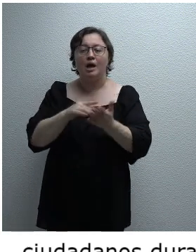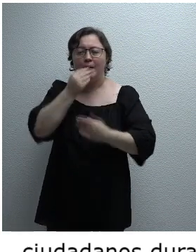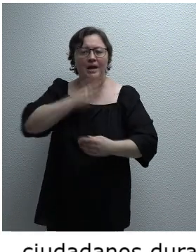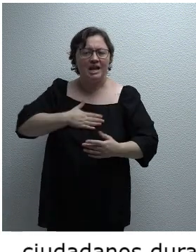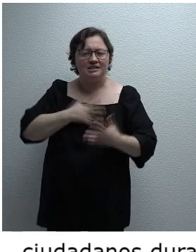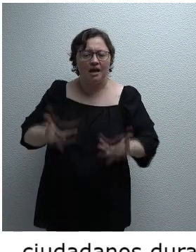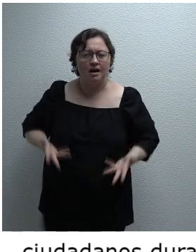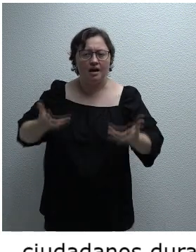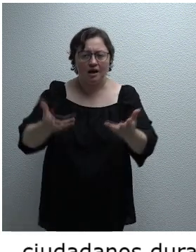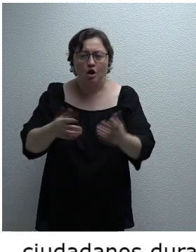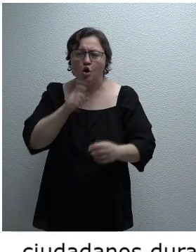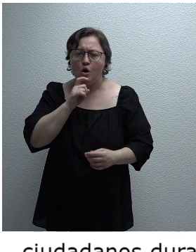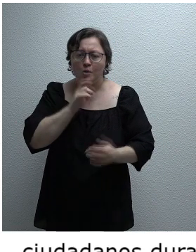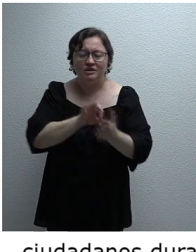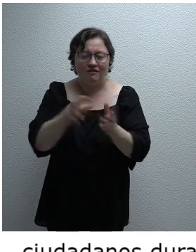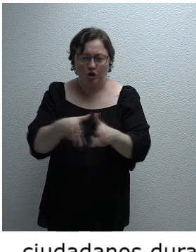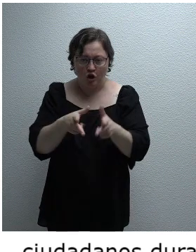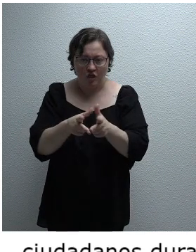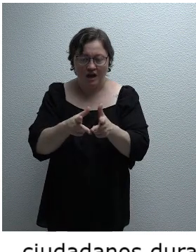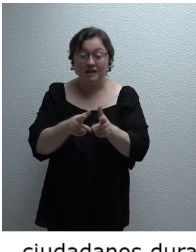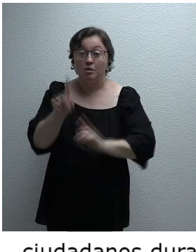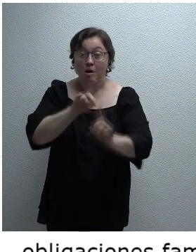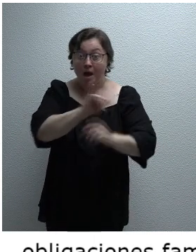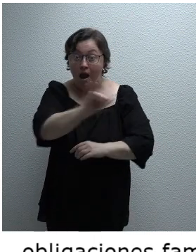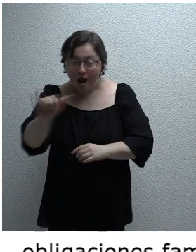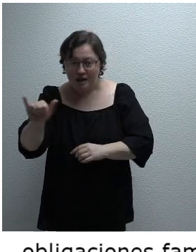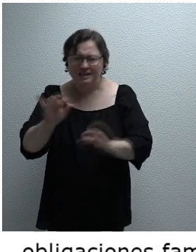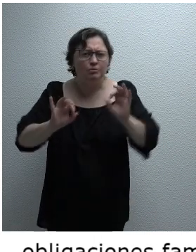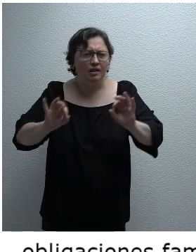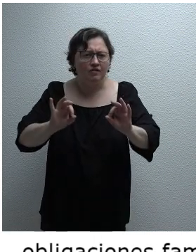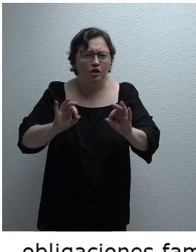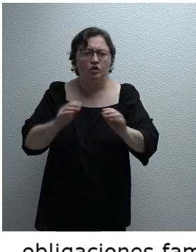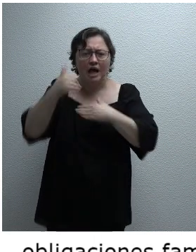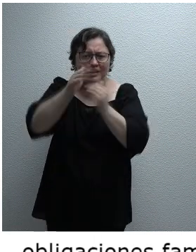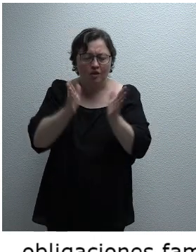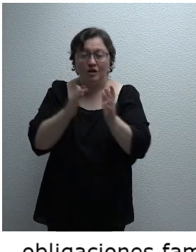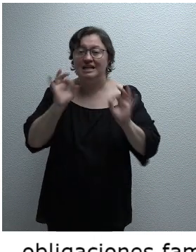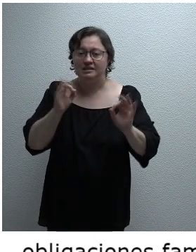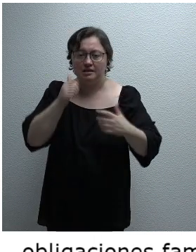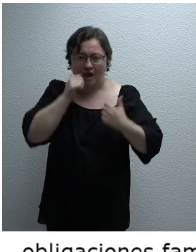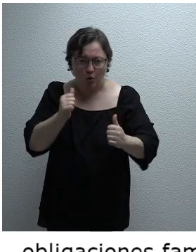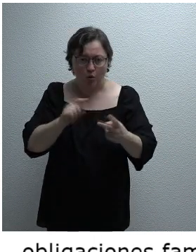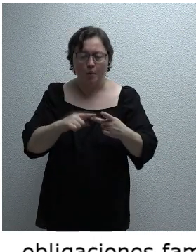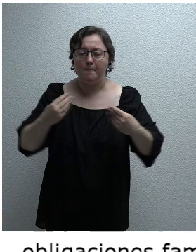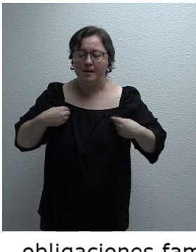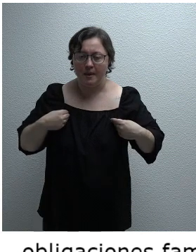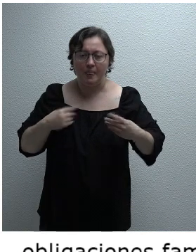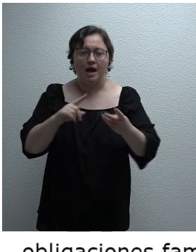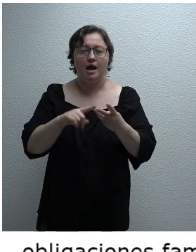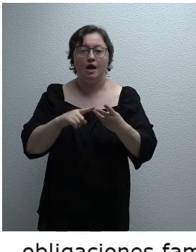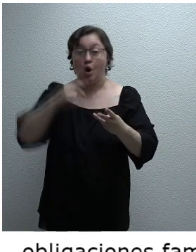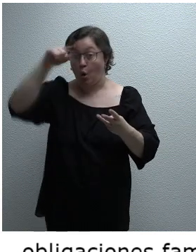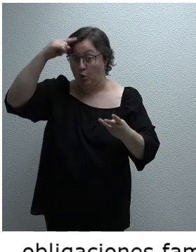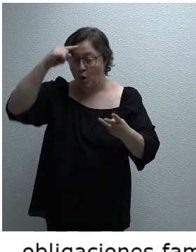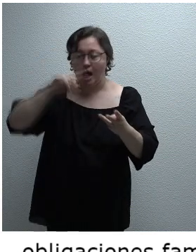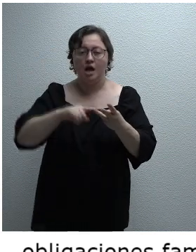sistema de servicios sociales que atenderá sus problemas específicos de salud, vivienda,